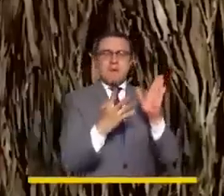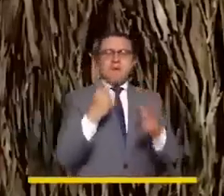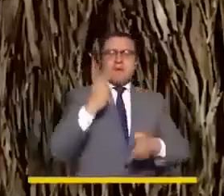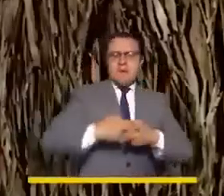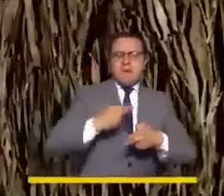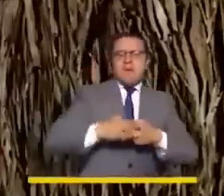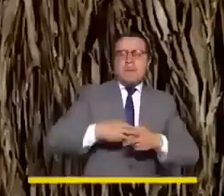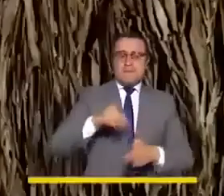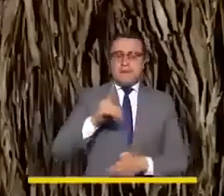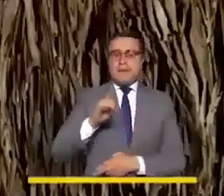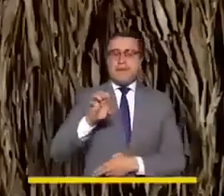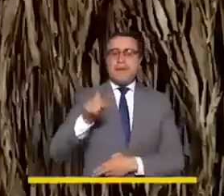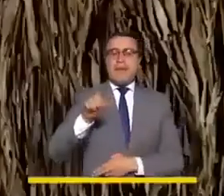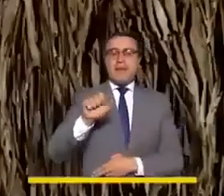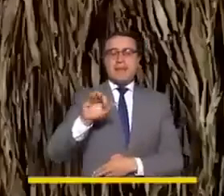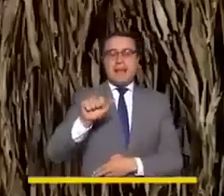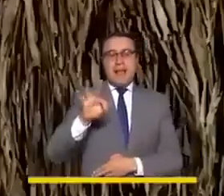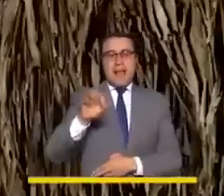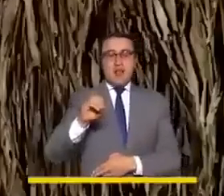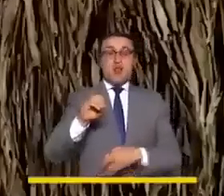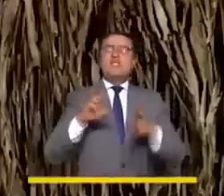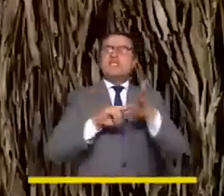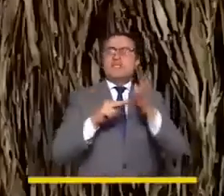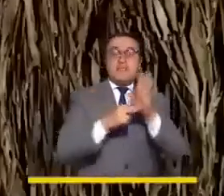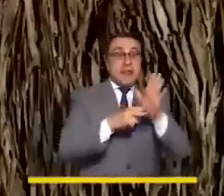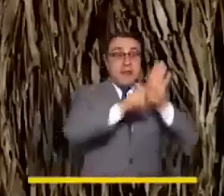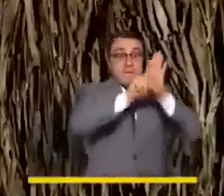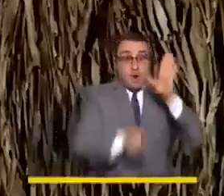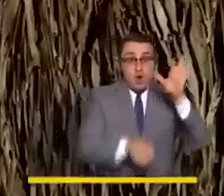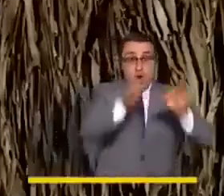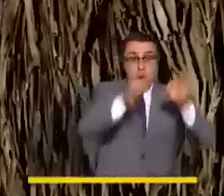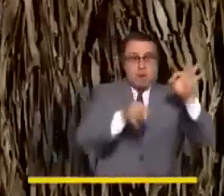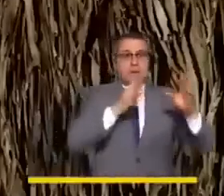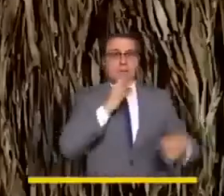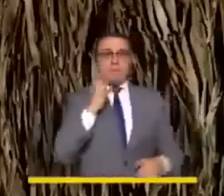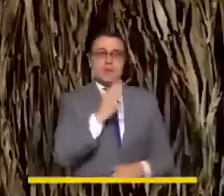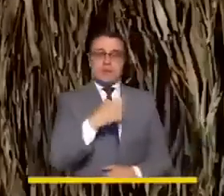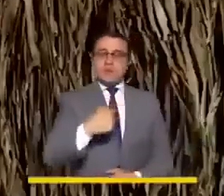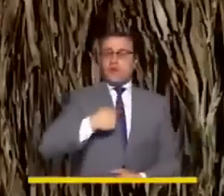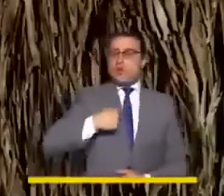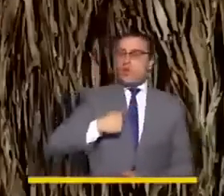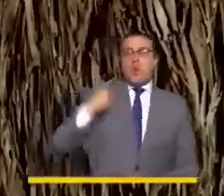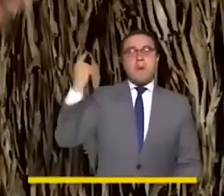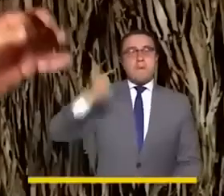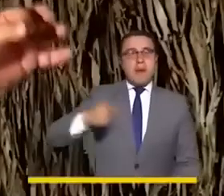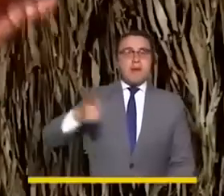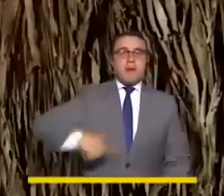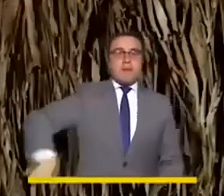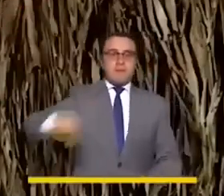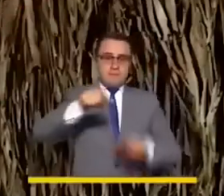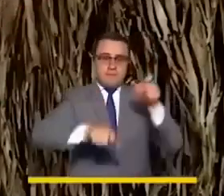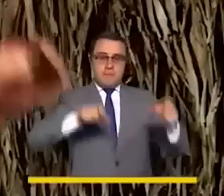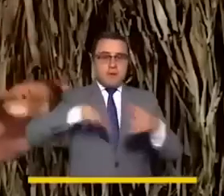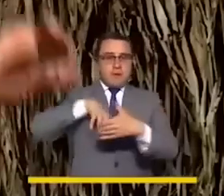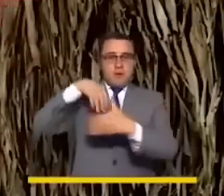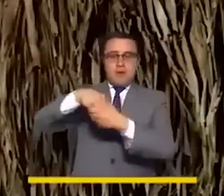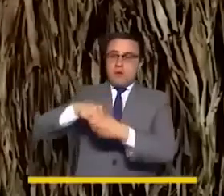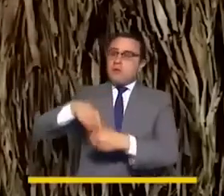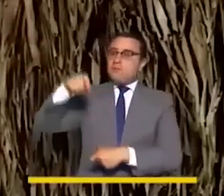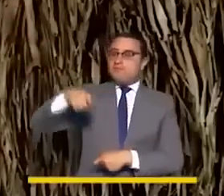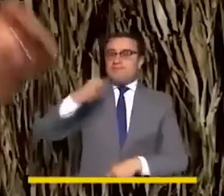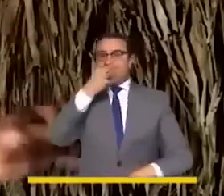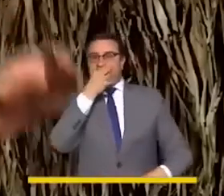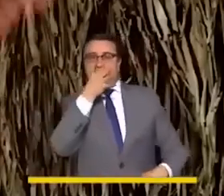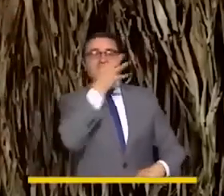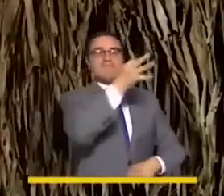llama desacato a la justicia. Y yo le ordeno que todos esos funcionarios sean